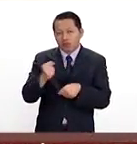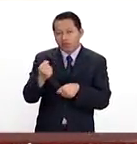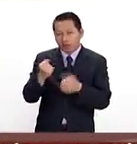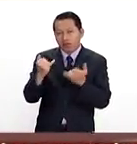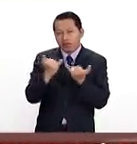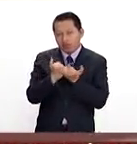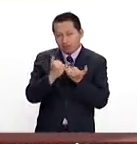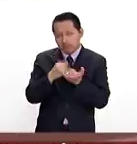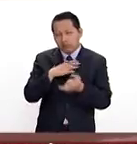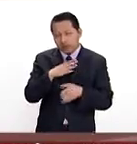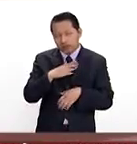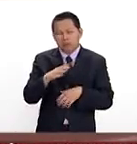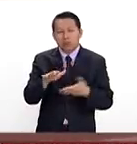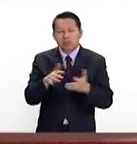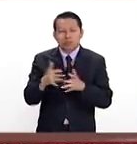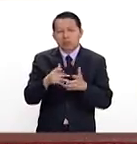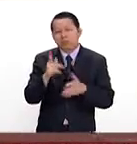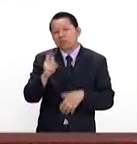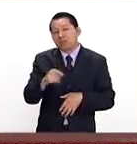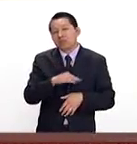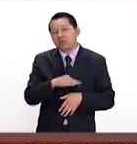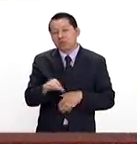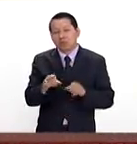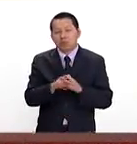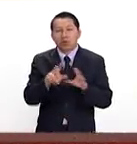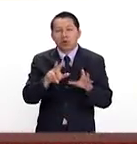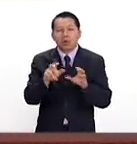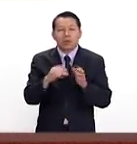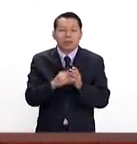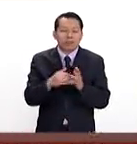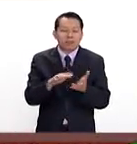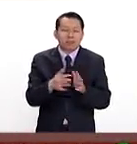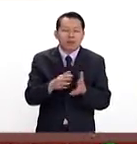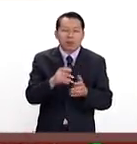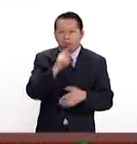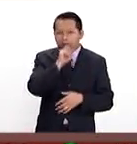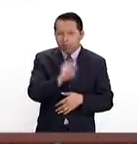de posesión, ¿no? Que se calcula que pudieron haber sido 800,000 o por ahí.